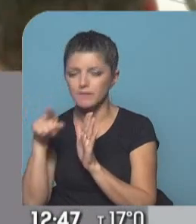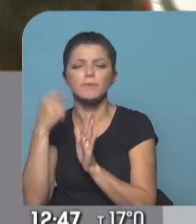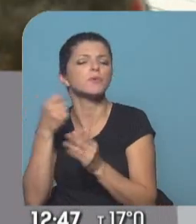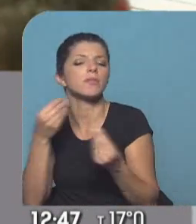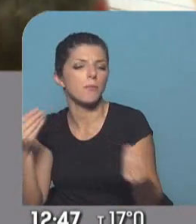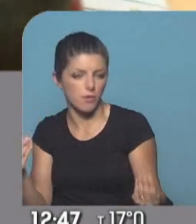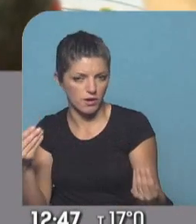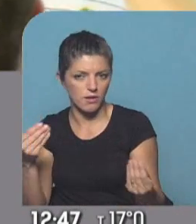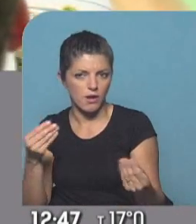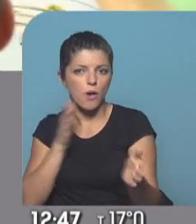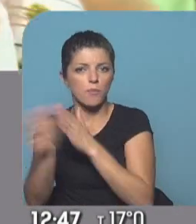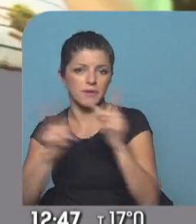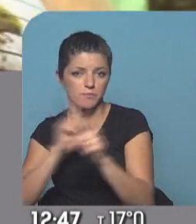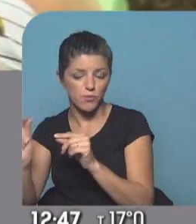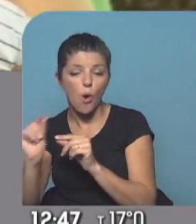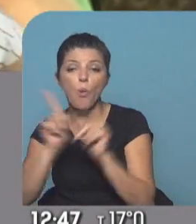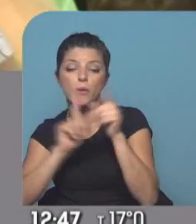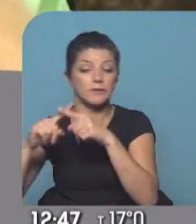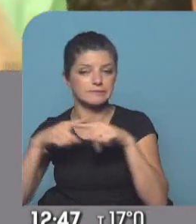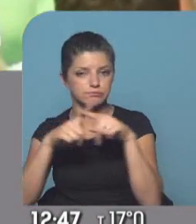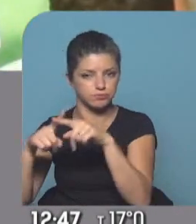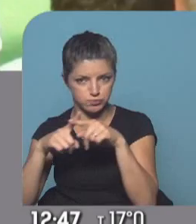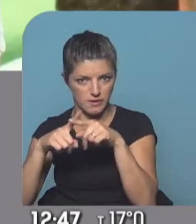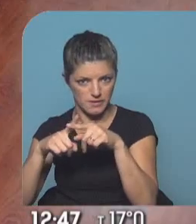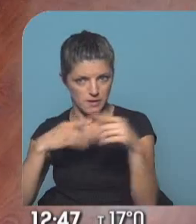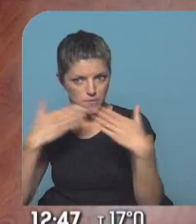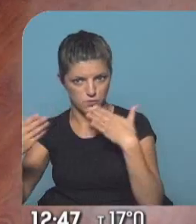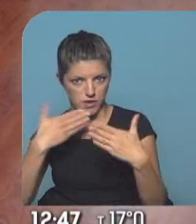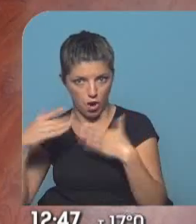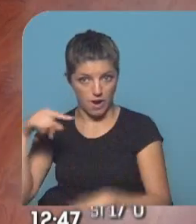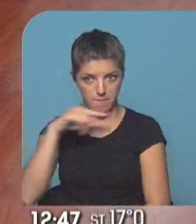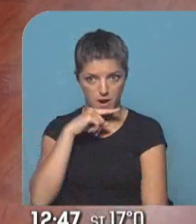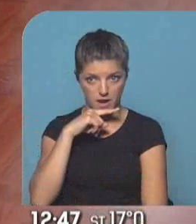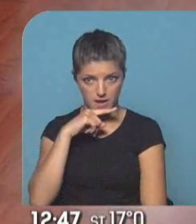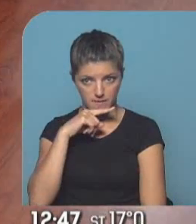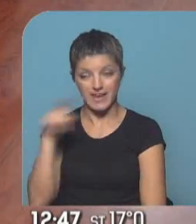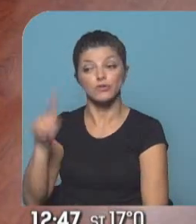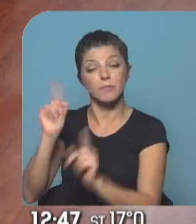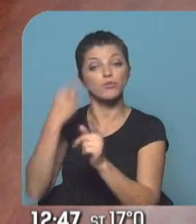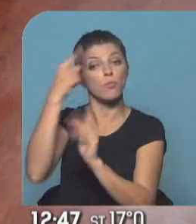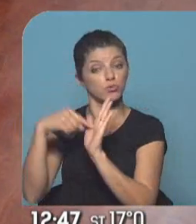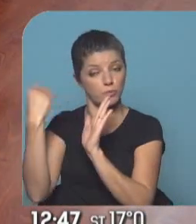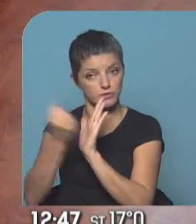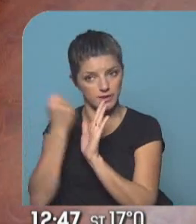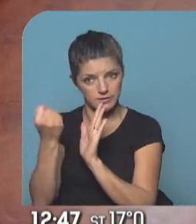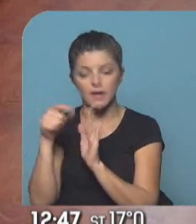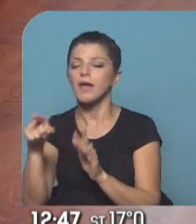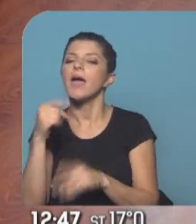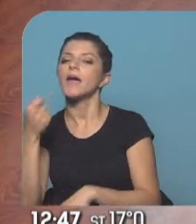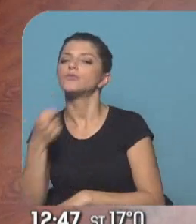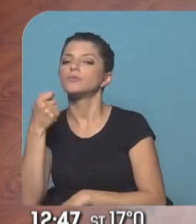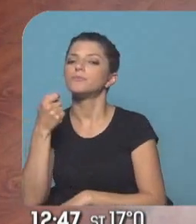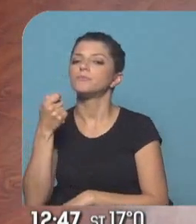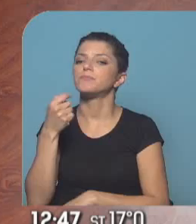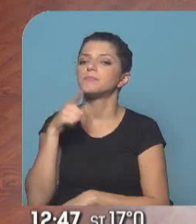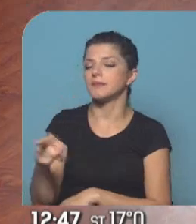los rifirrafes o los roces diplomáticos que ha tenido últimamente con Alemania. Se prohibió hacer campaña de Turquía o